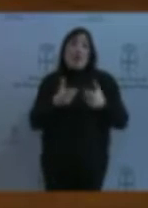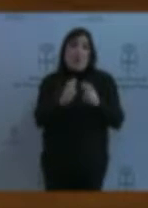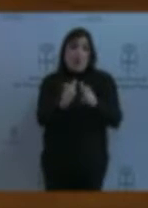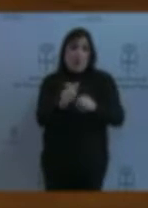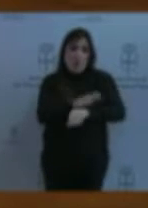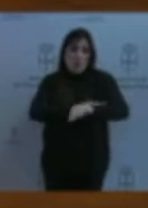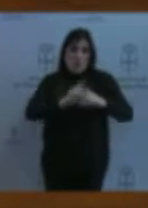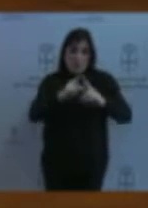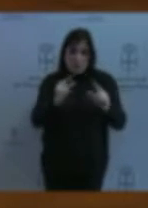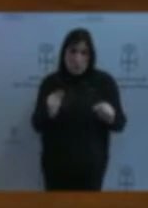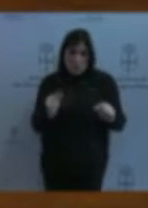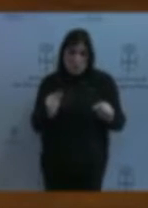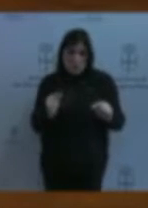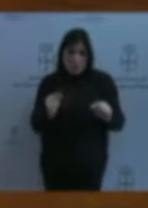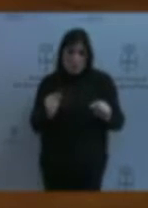al